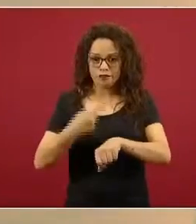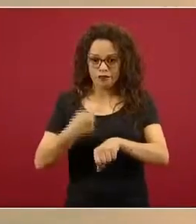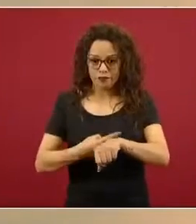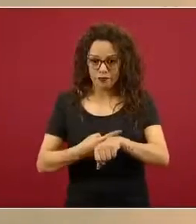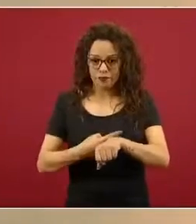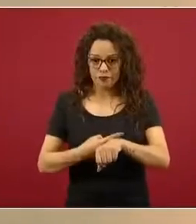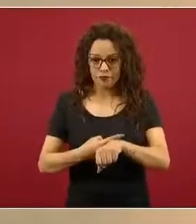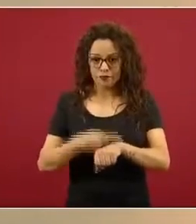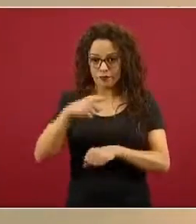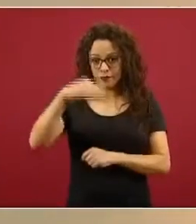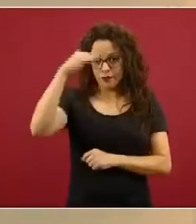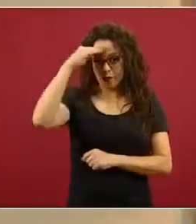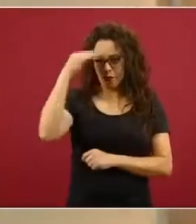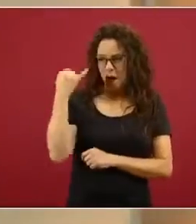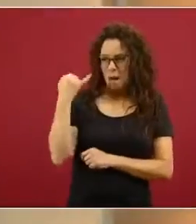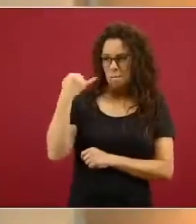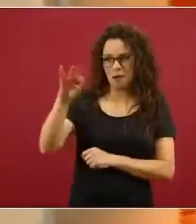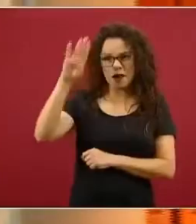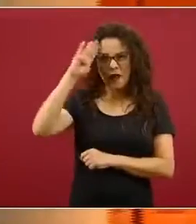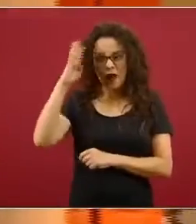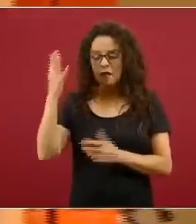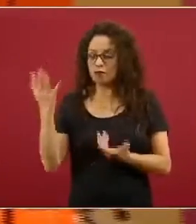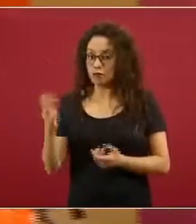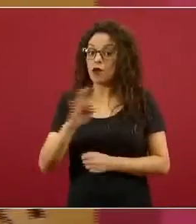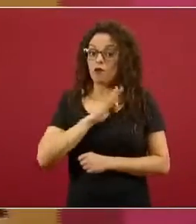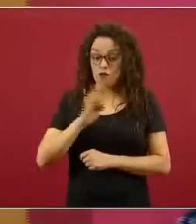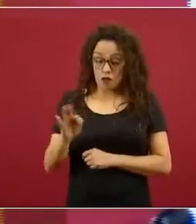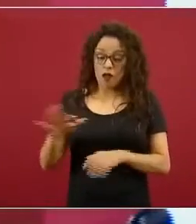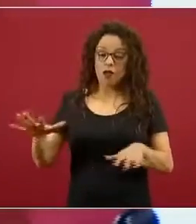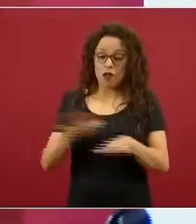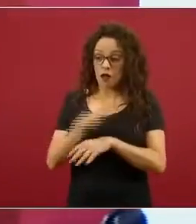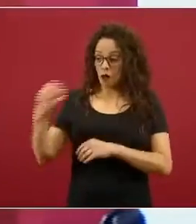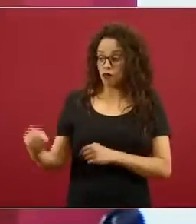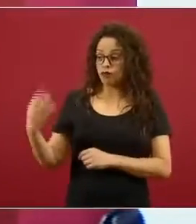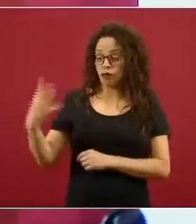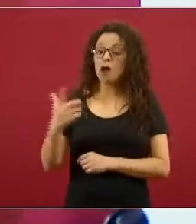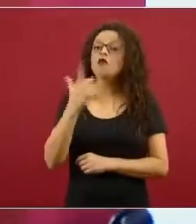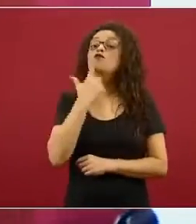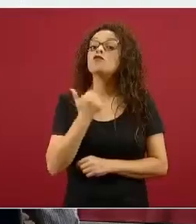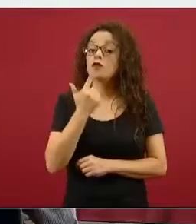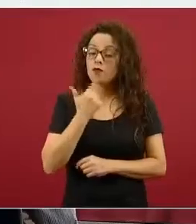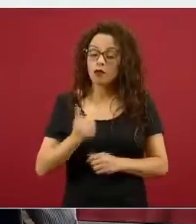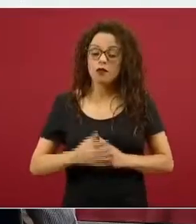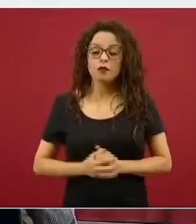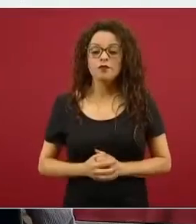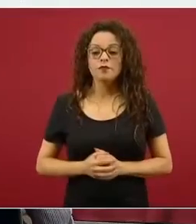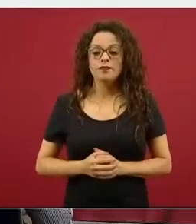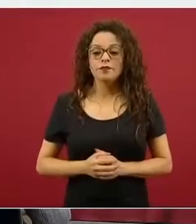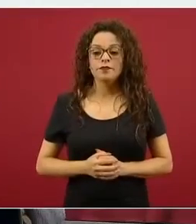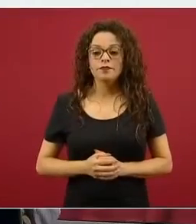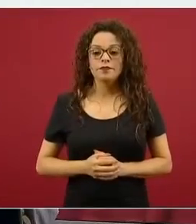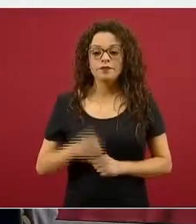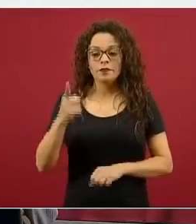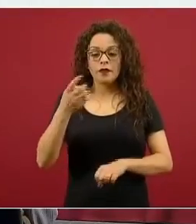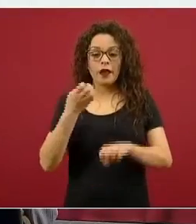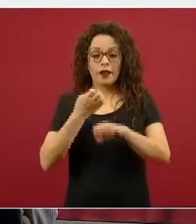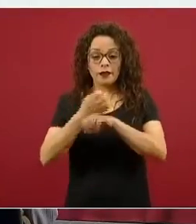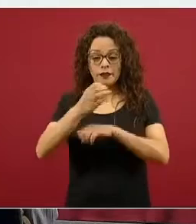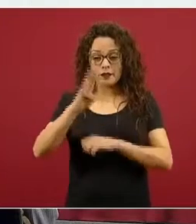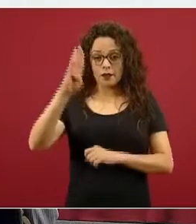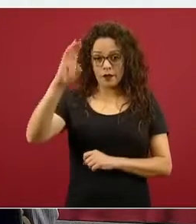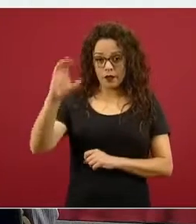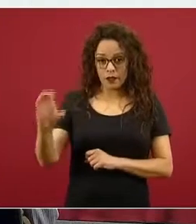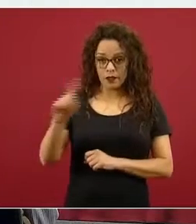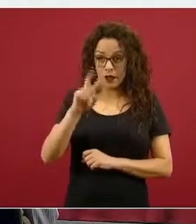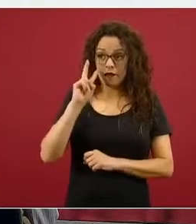también entren a un semáforo rojo. La siguiente, por favor. El estado de Baja California, como pueden ver,